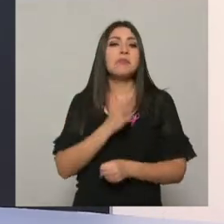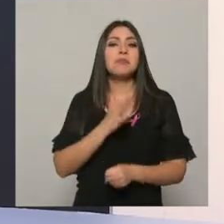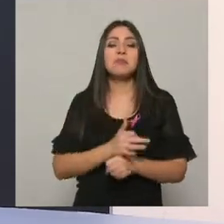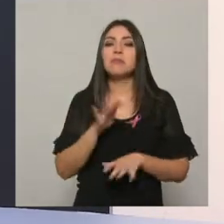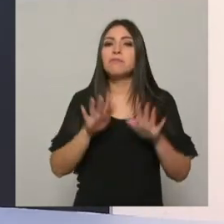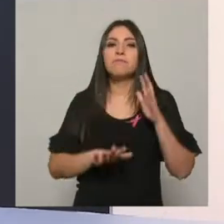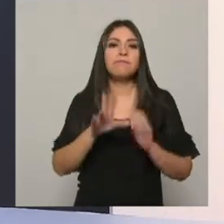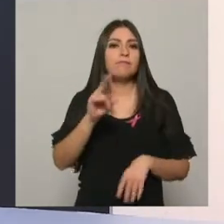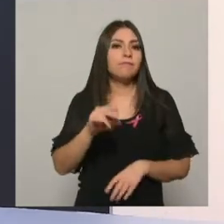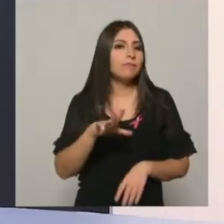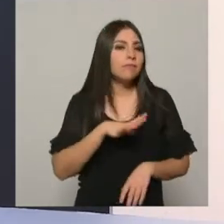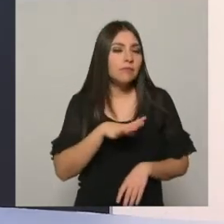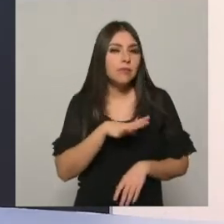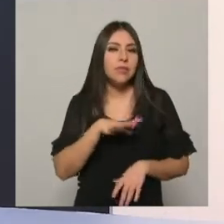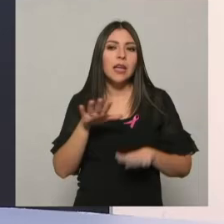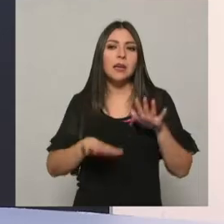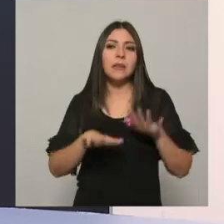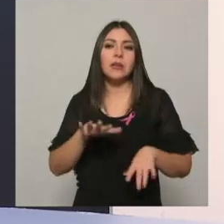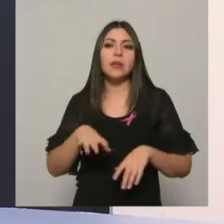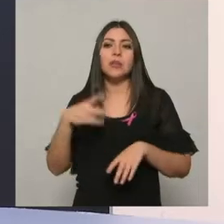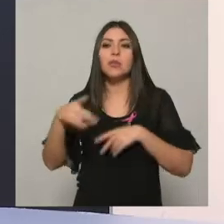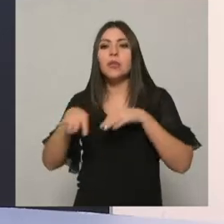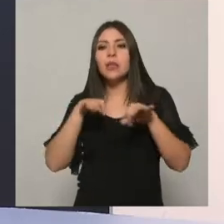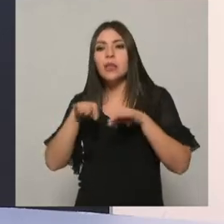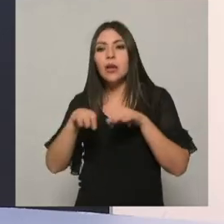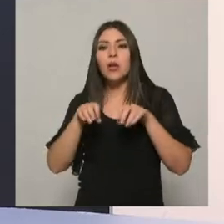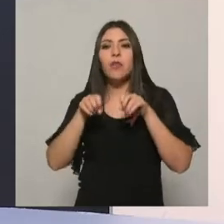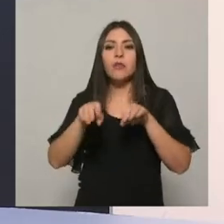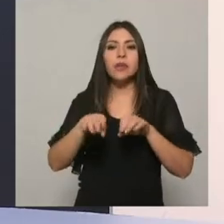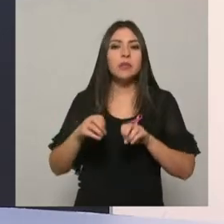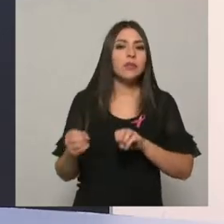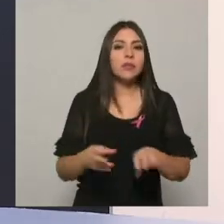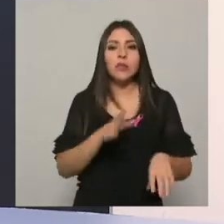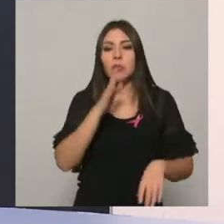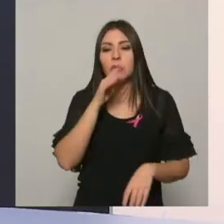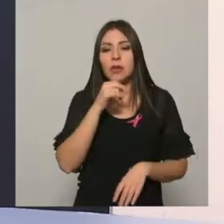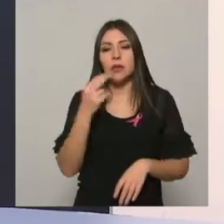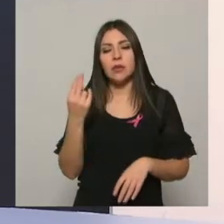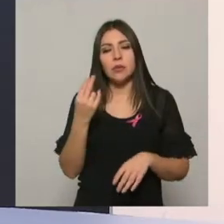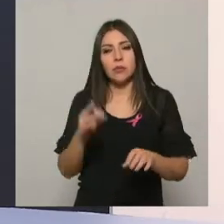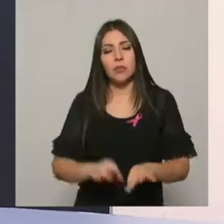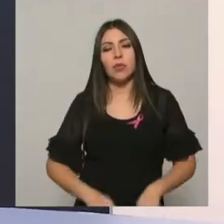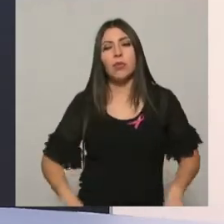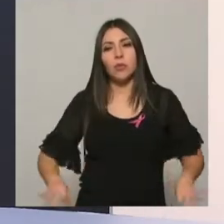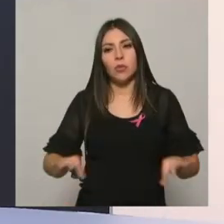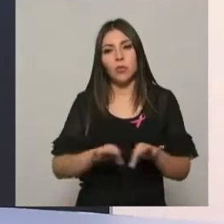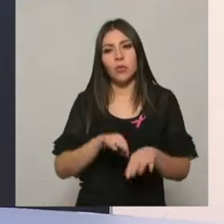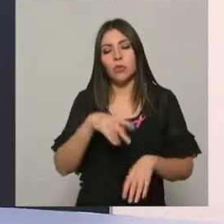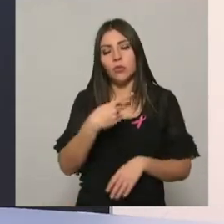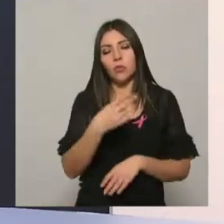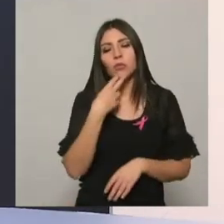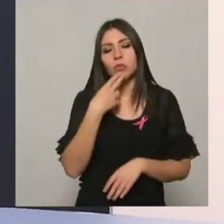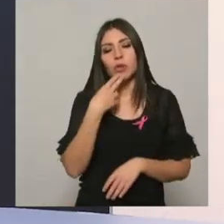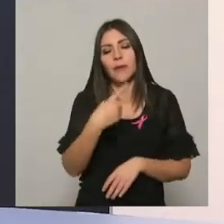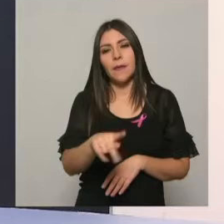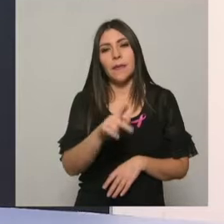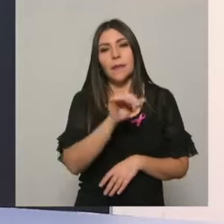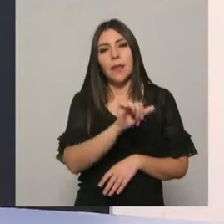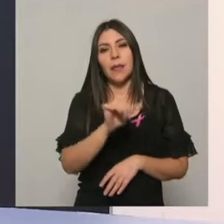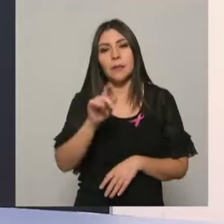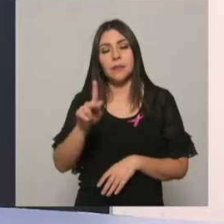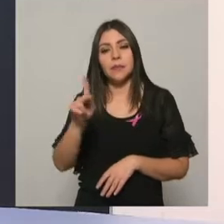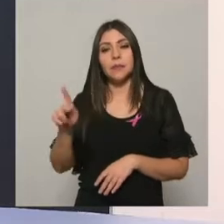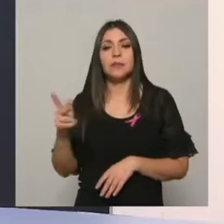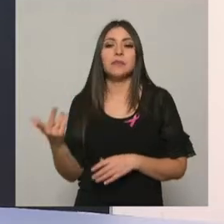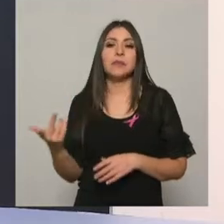trabajo, la oficina o hacer algunas actividades en la escuela. Y sí es importante tener estas aplicaciones para ya sea